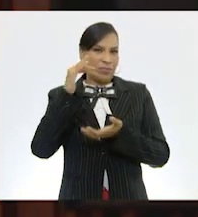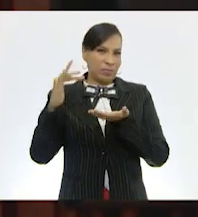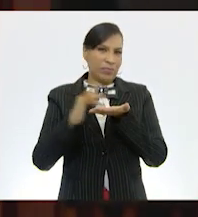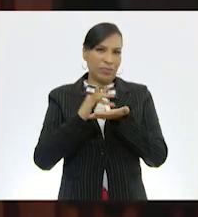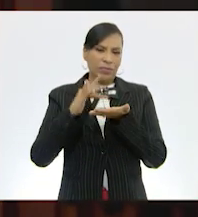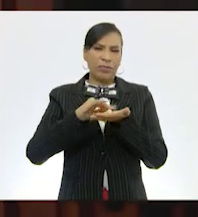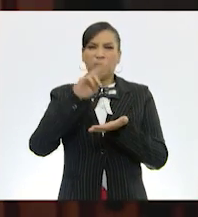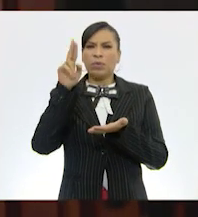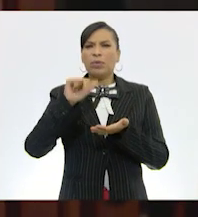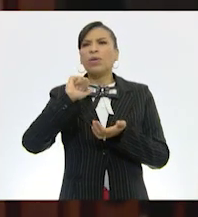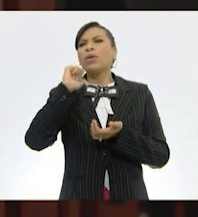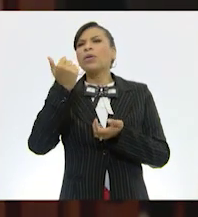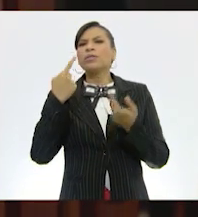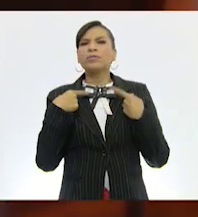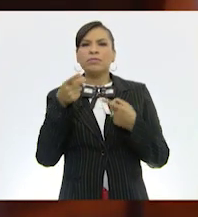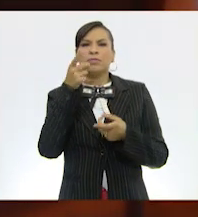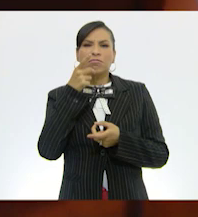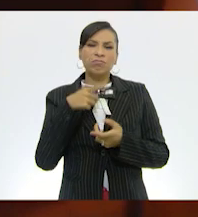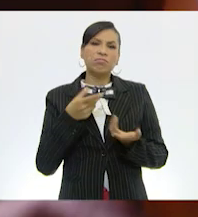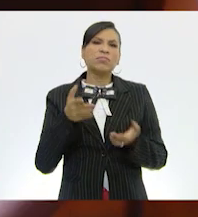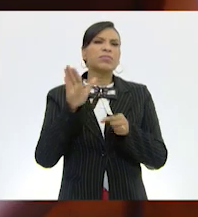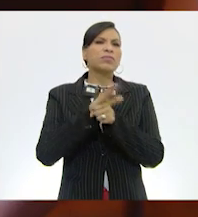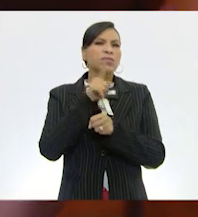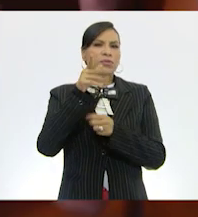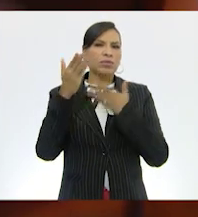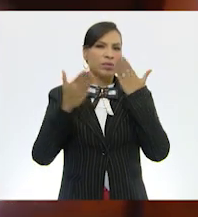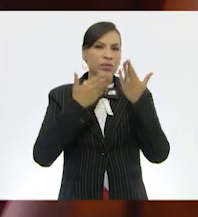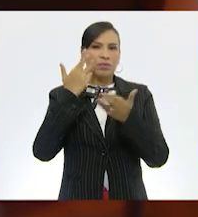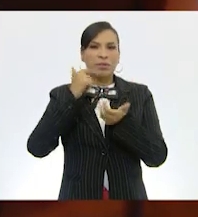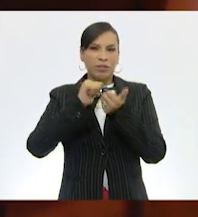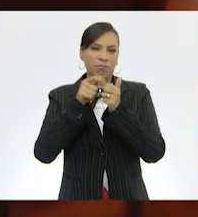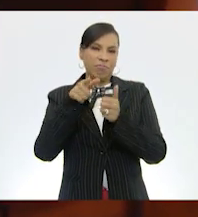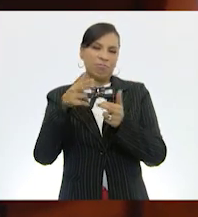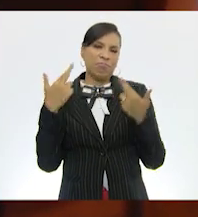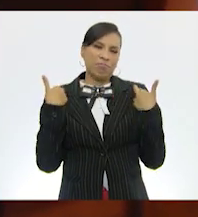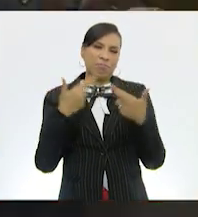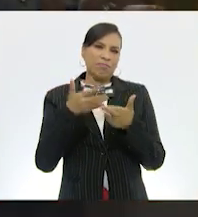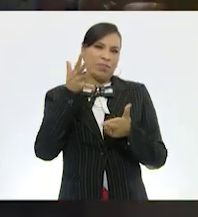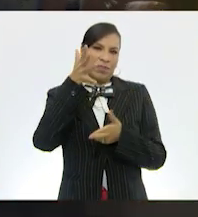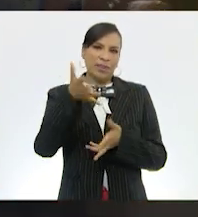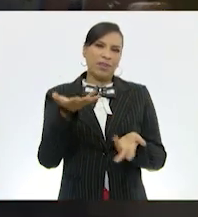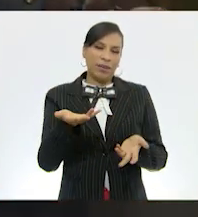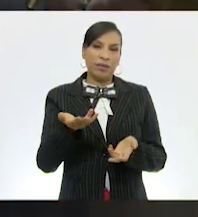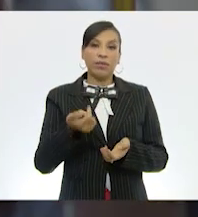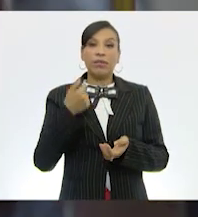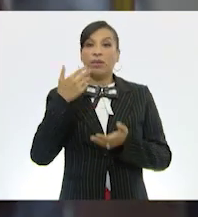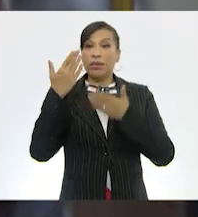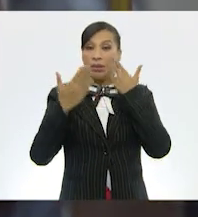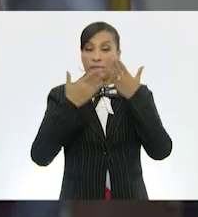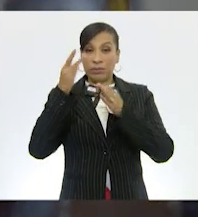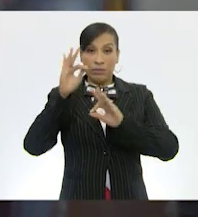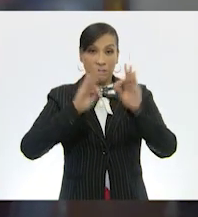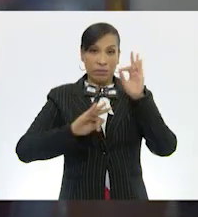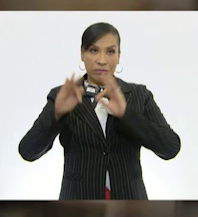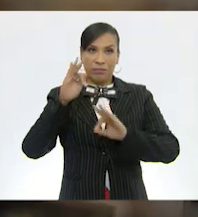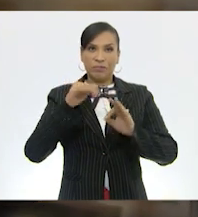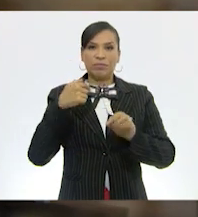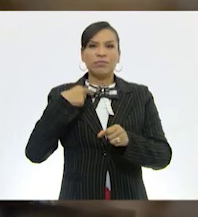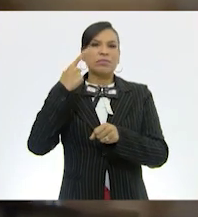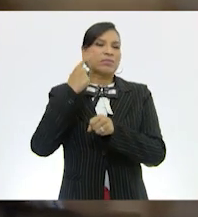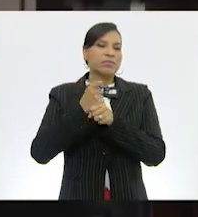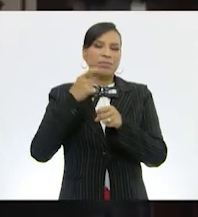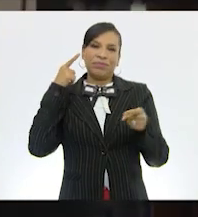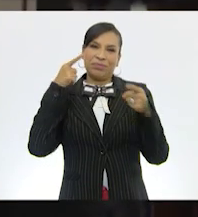apoyaban, nunca faltó quien me dijera, ¿por qué mejor no te conviertes en maestra? Estudiar física fue mi primer